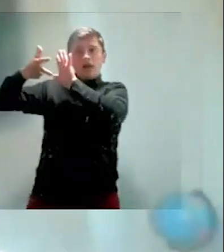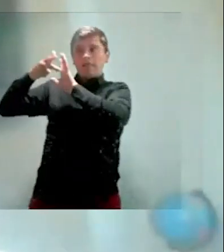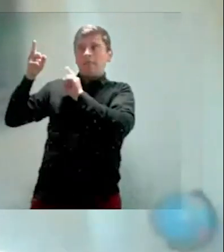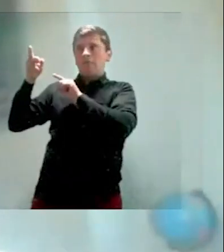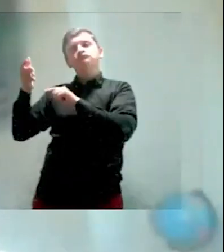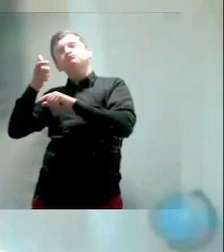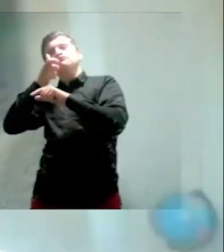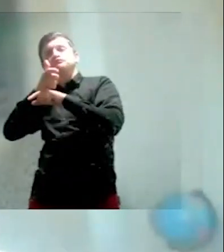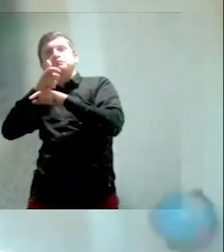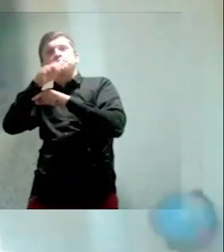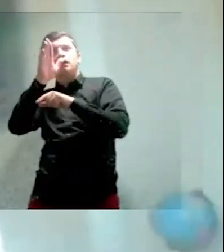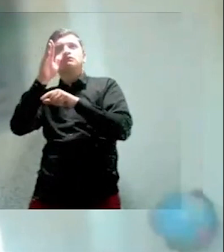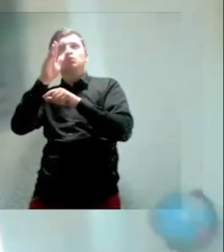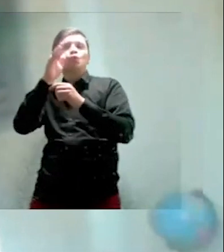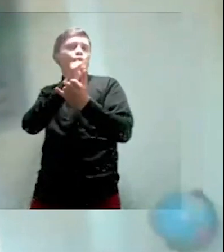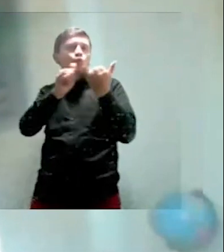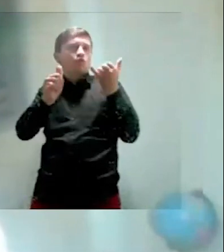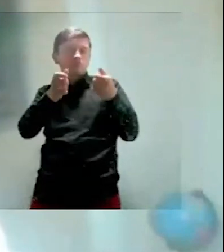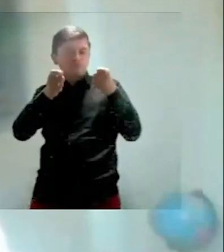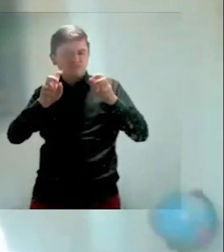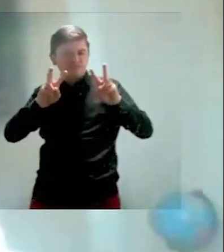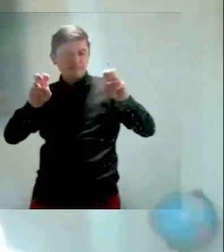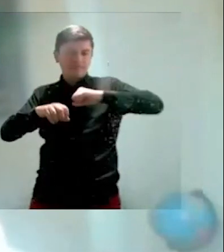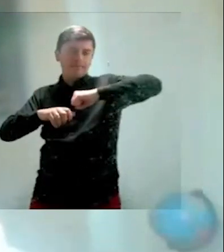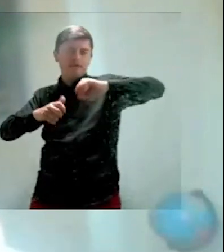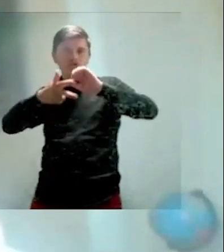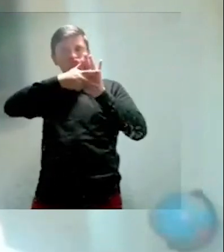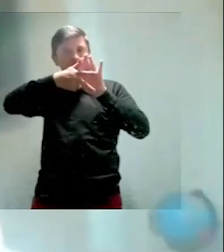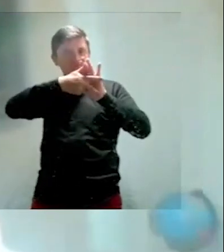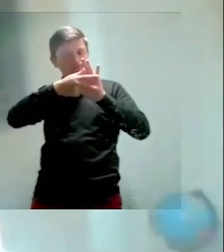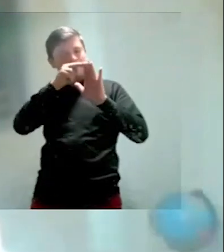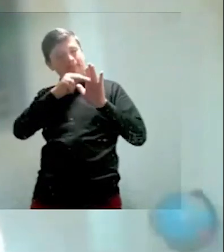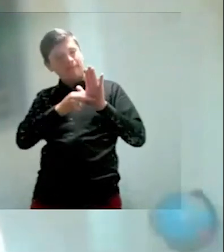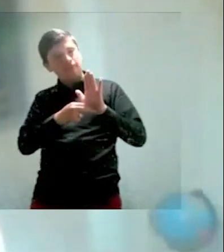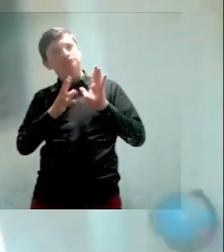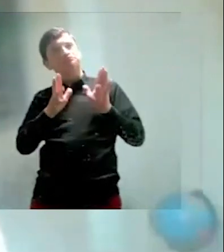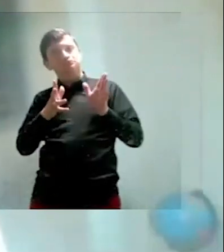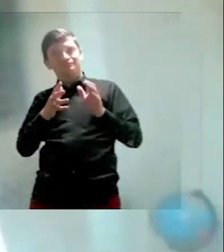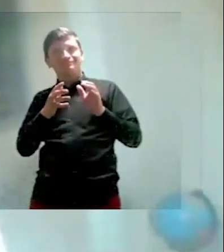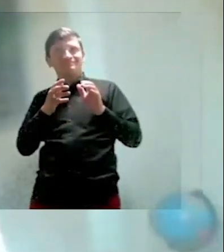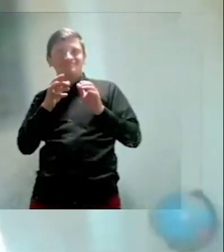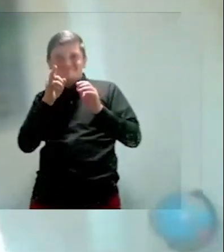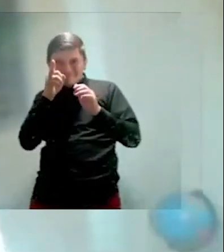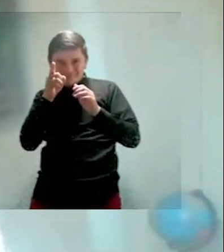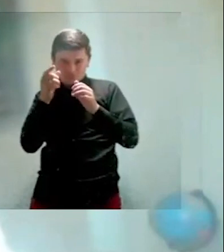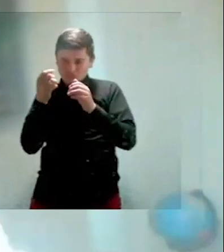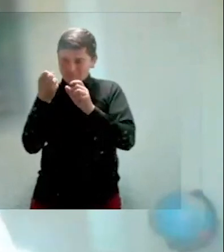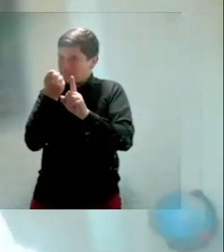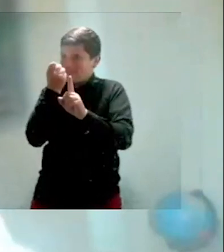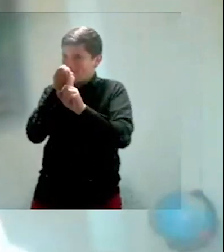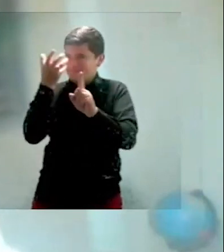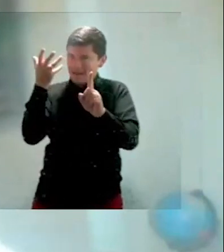que las cosas se han ido decantando de mejor manera. No estoy siendo